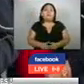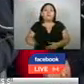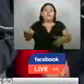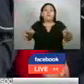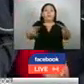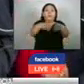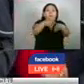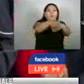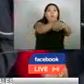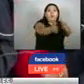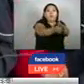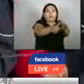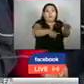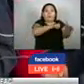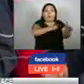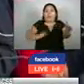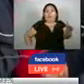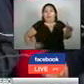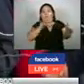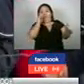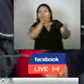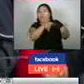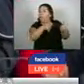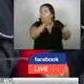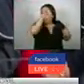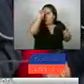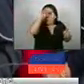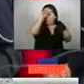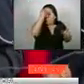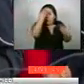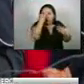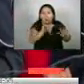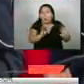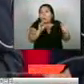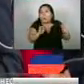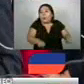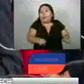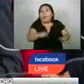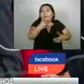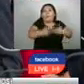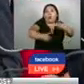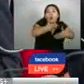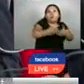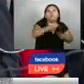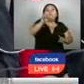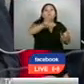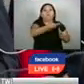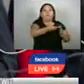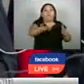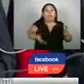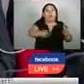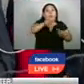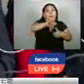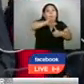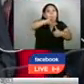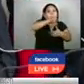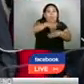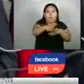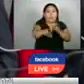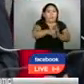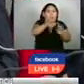Asamblea Legislativa de El Salvador no es competente para conocer el proceso de desacuerdo de un miembro del Parlamento